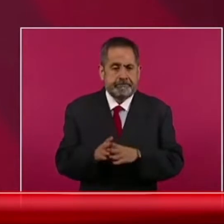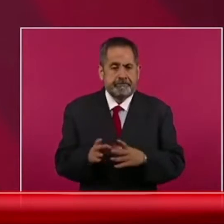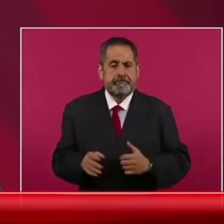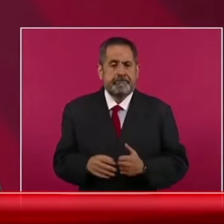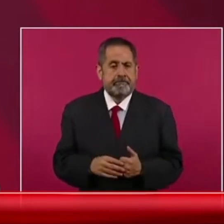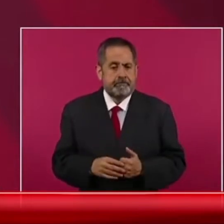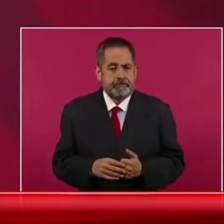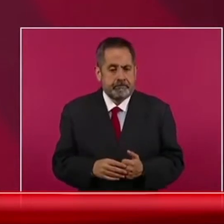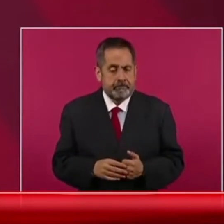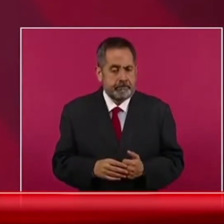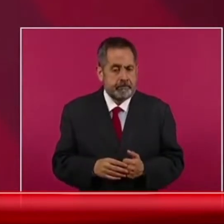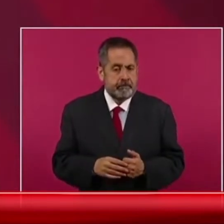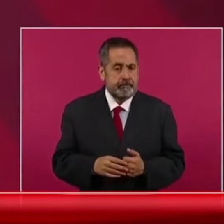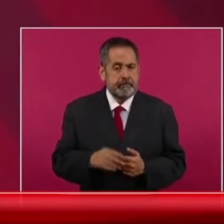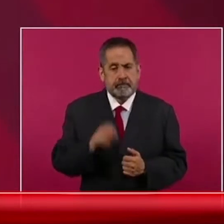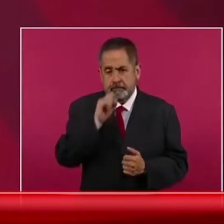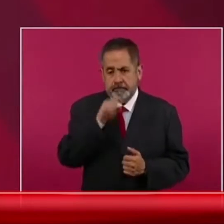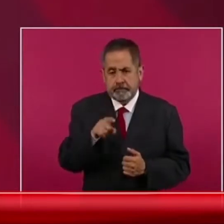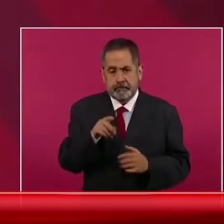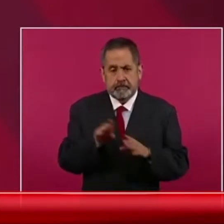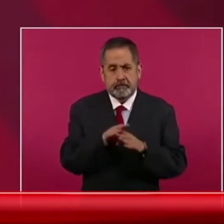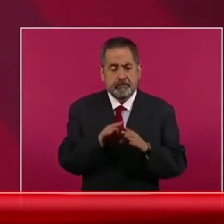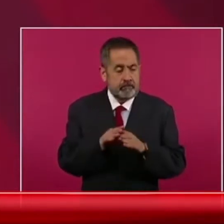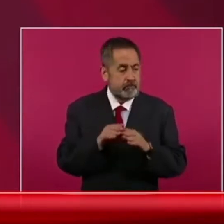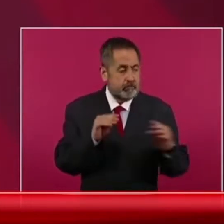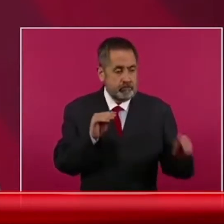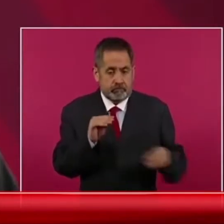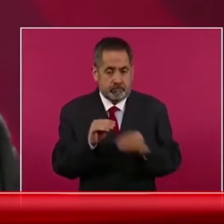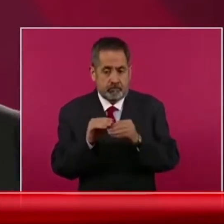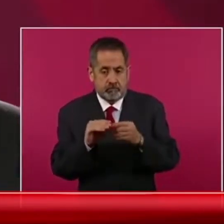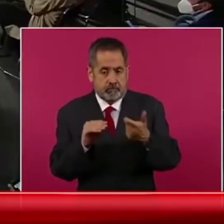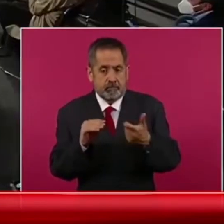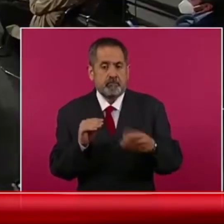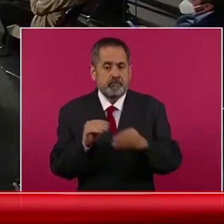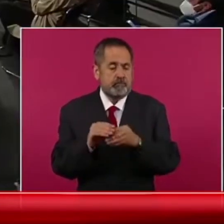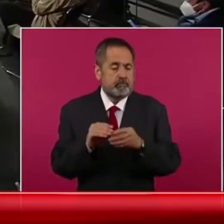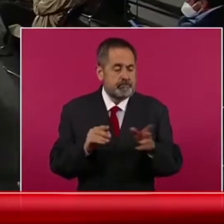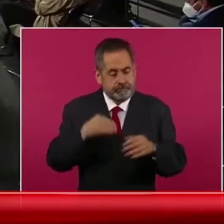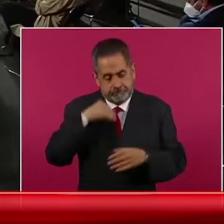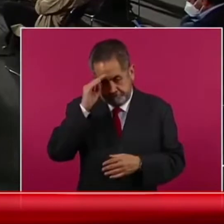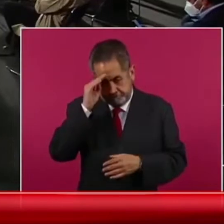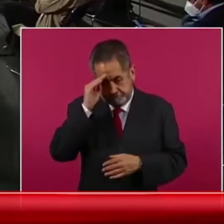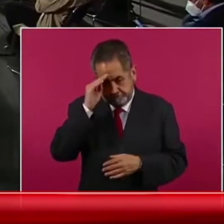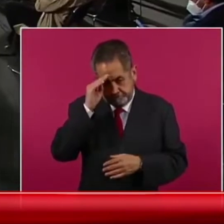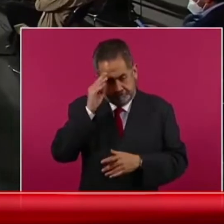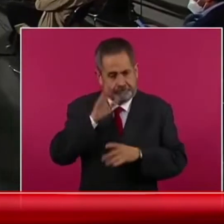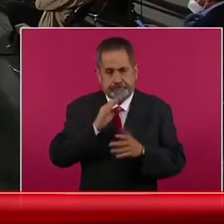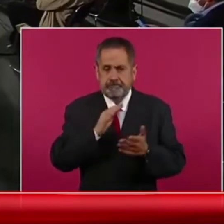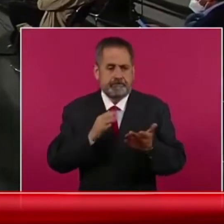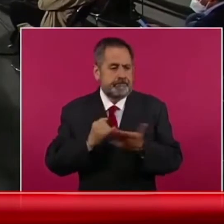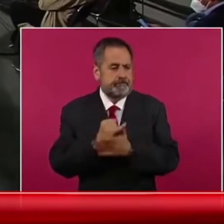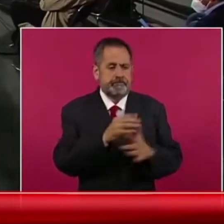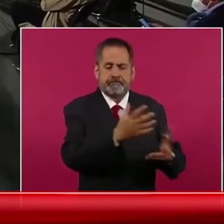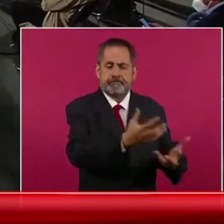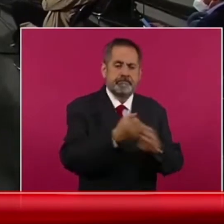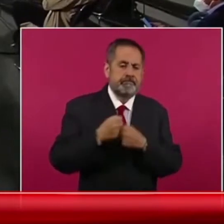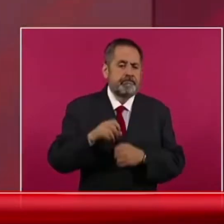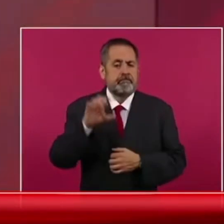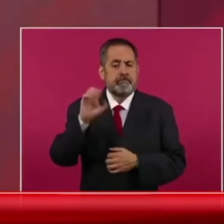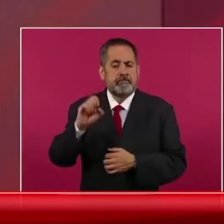y una aportación adicional, ya el Estado tiene el